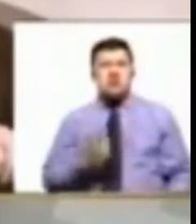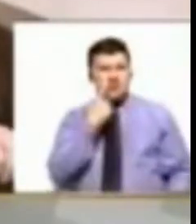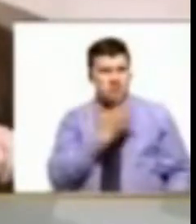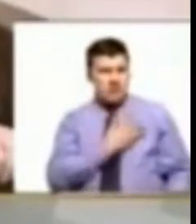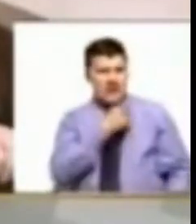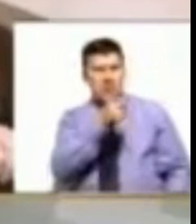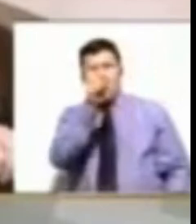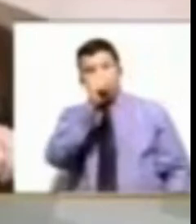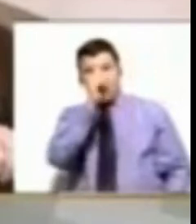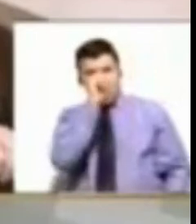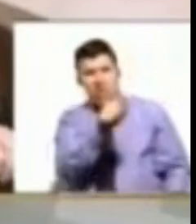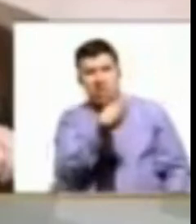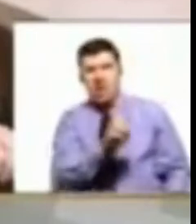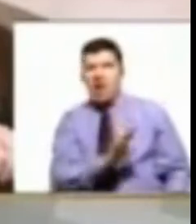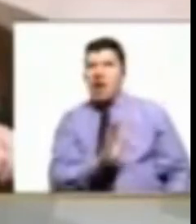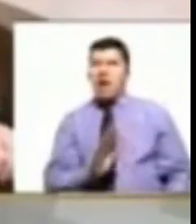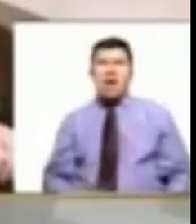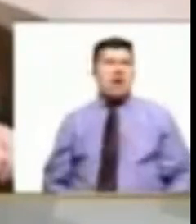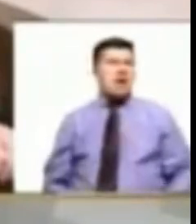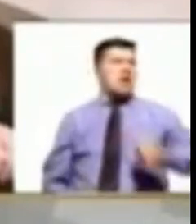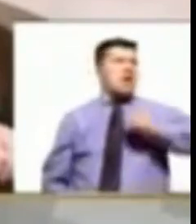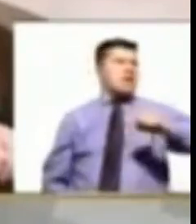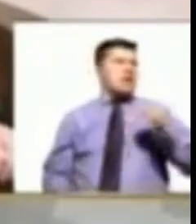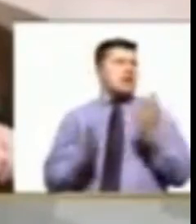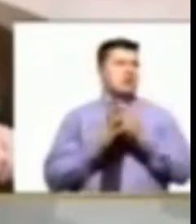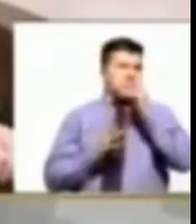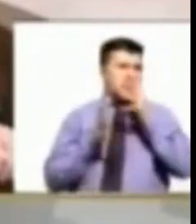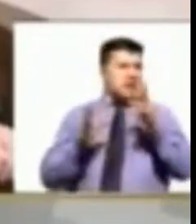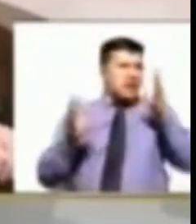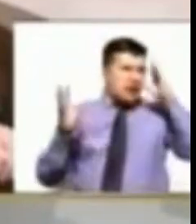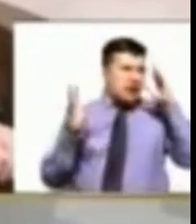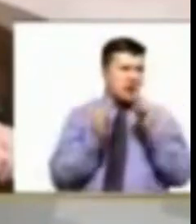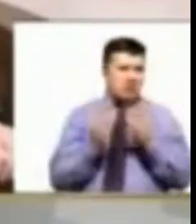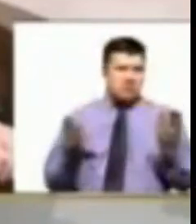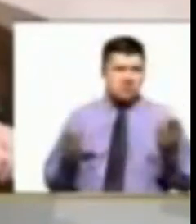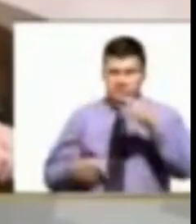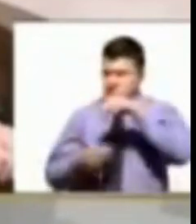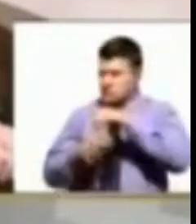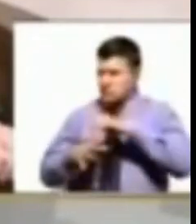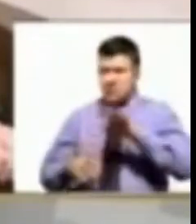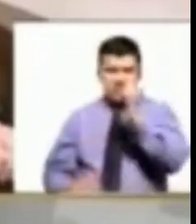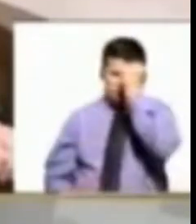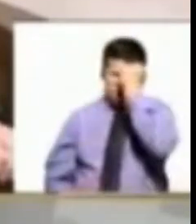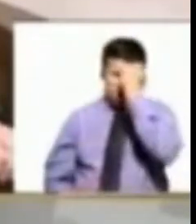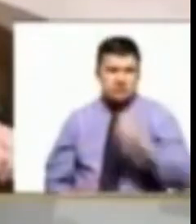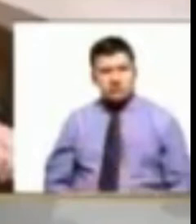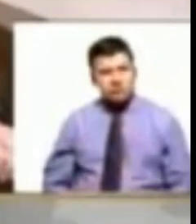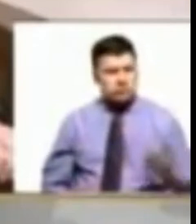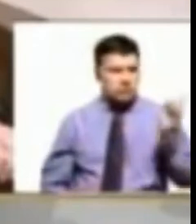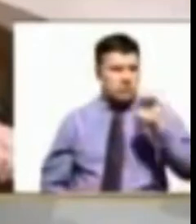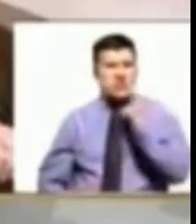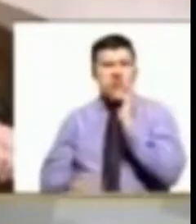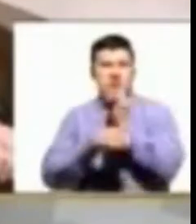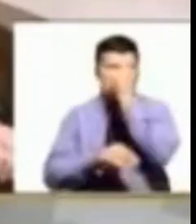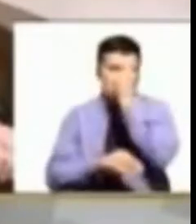los padres de familia que reivindican el sagrado derecho de educar a sus hijos de acuerdo con sus convicciones y principios. No